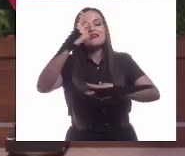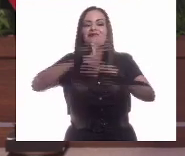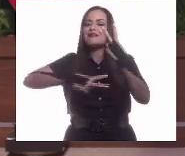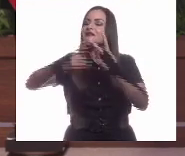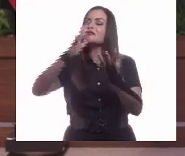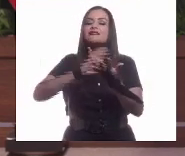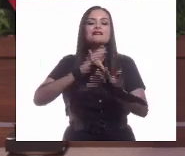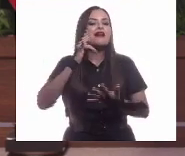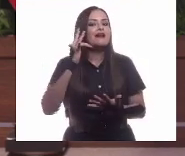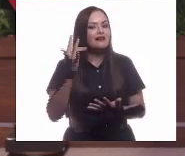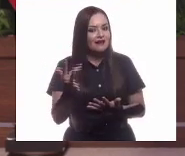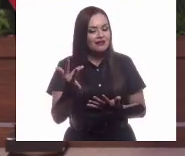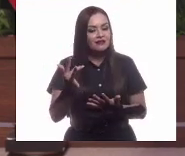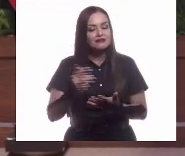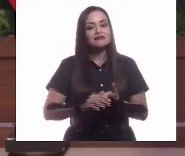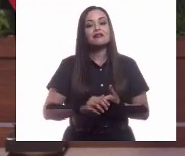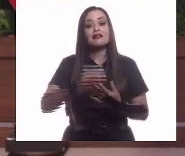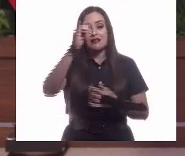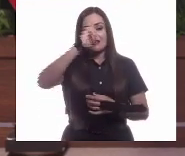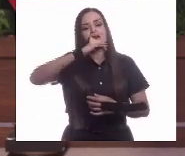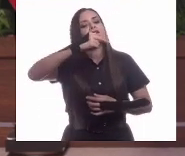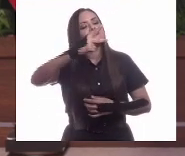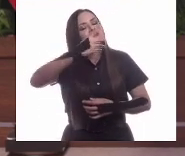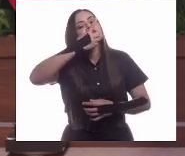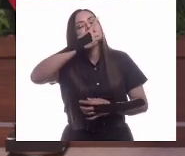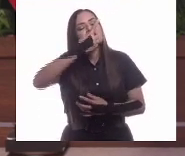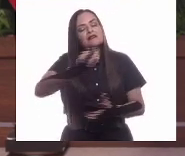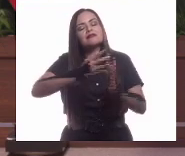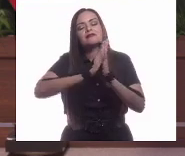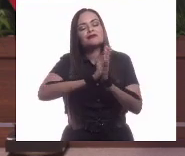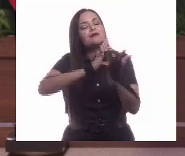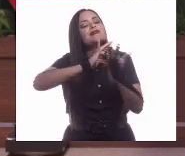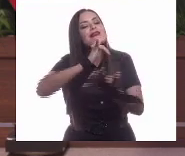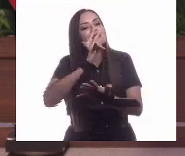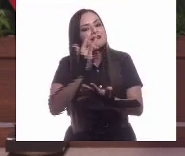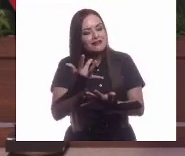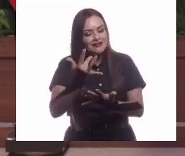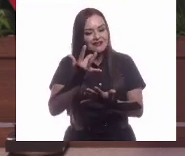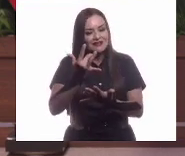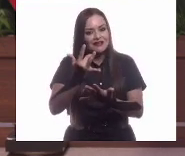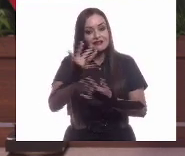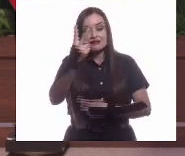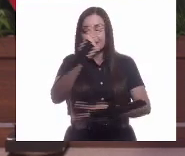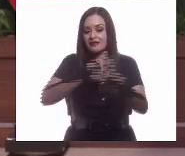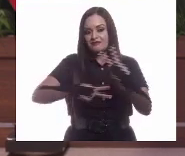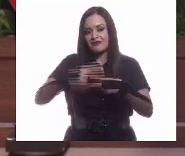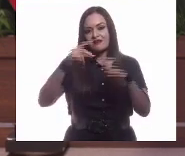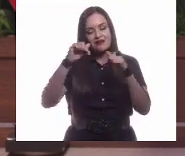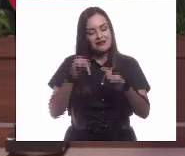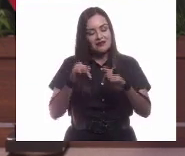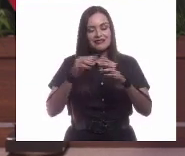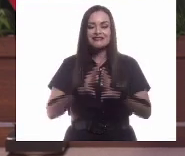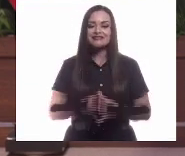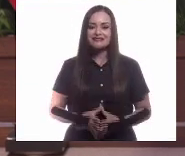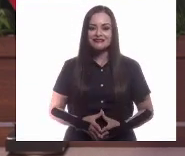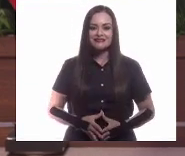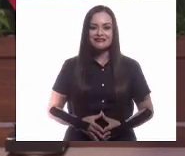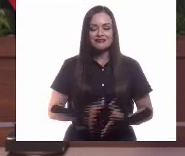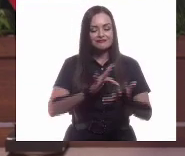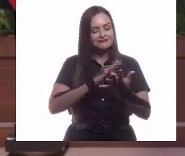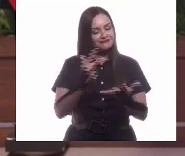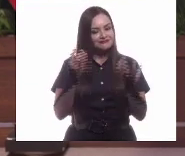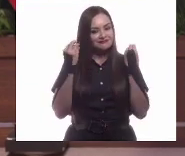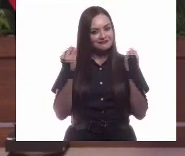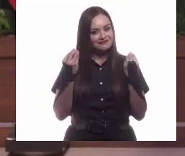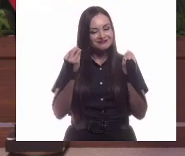y agradézcanle por supuesto a quienes les dieron la representación, el hecho de que se encuentren hoy aquí con nosotros. Muchas